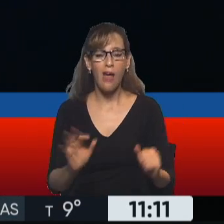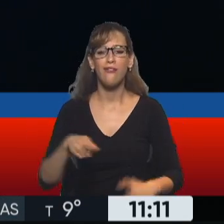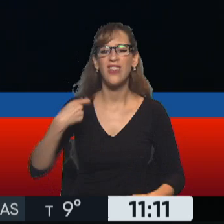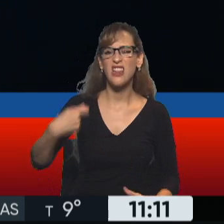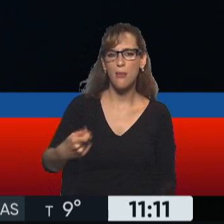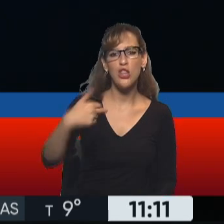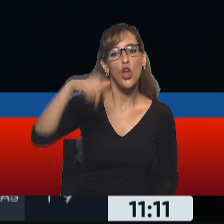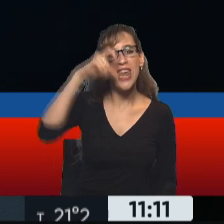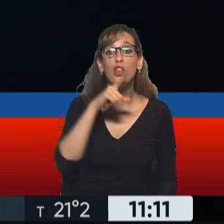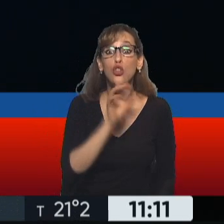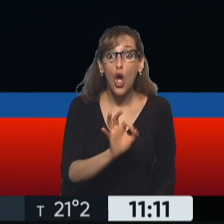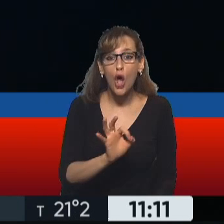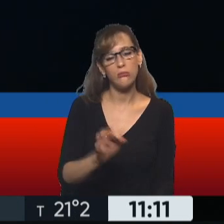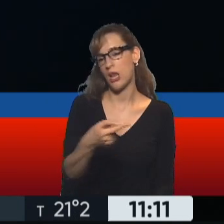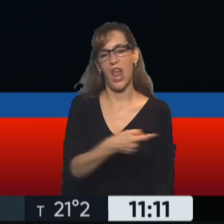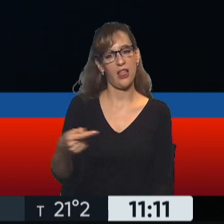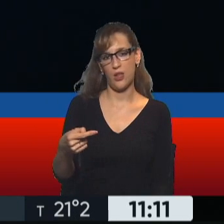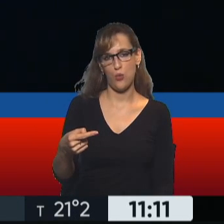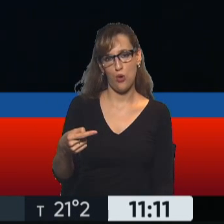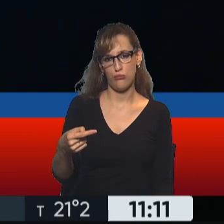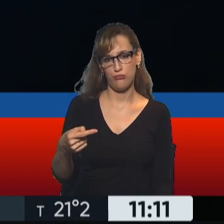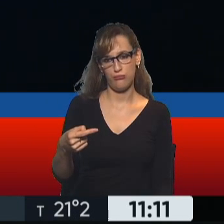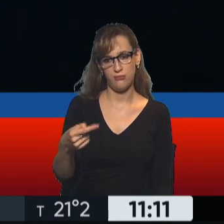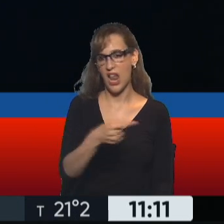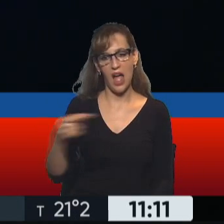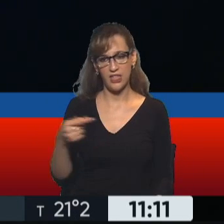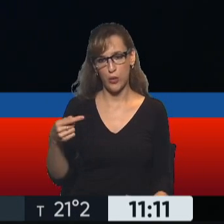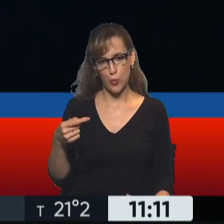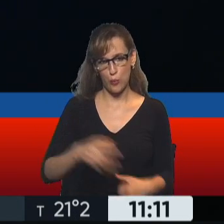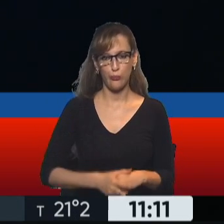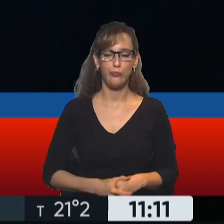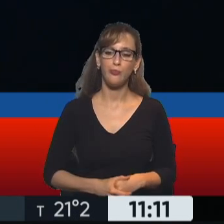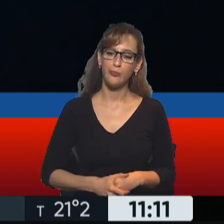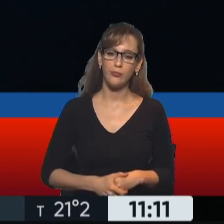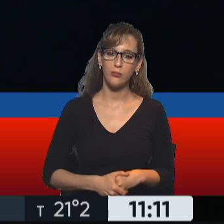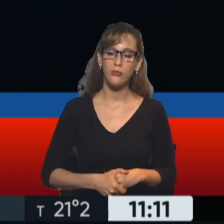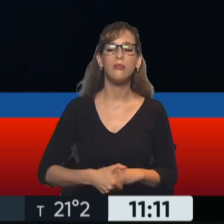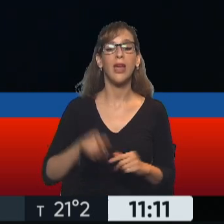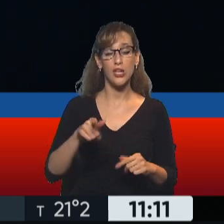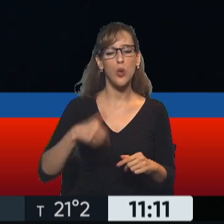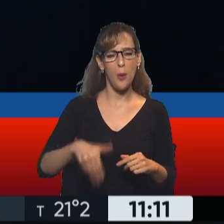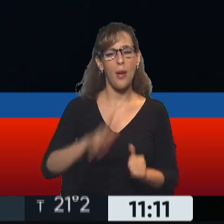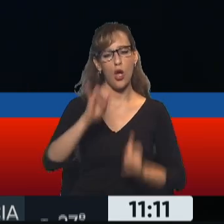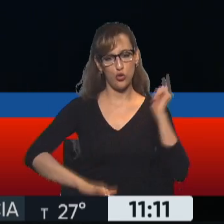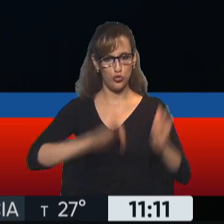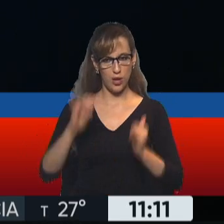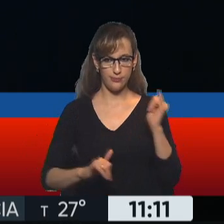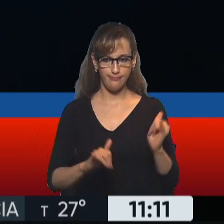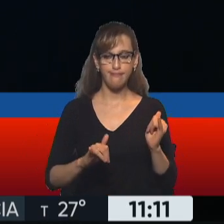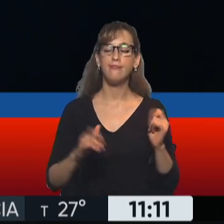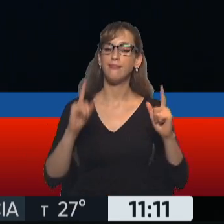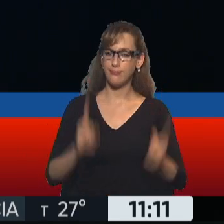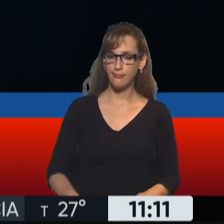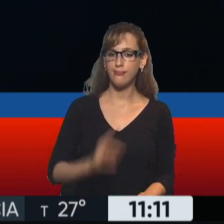sido negativo. Directamente no hubiese habido financiamiento neto adicional. Eso vamos a estar contándolo. Te puedo contar que para el